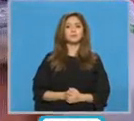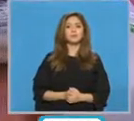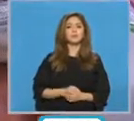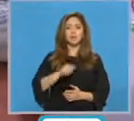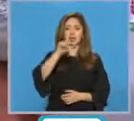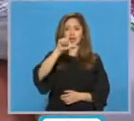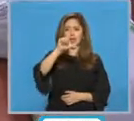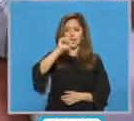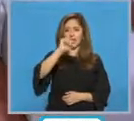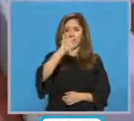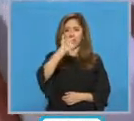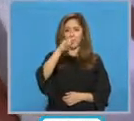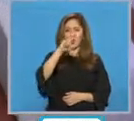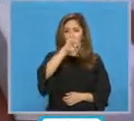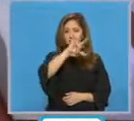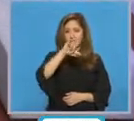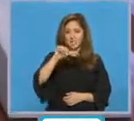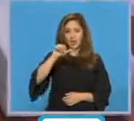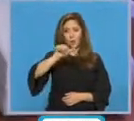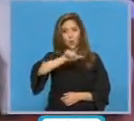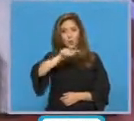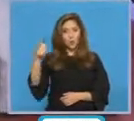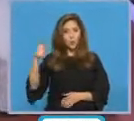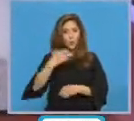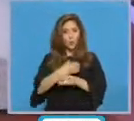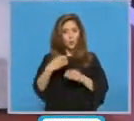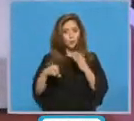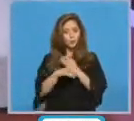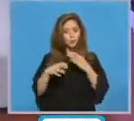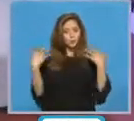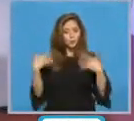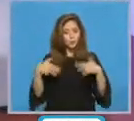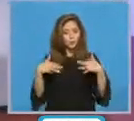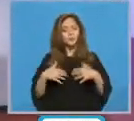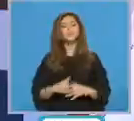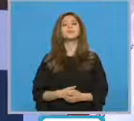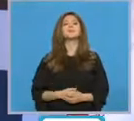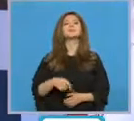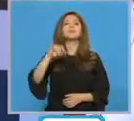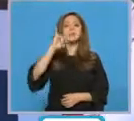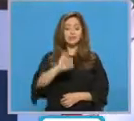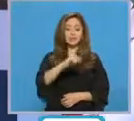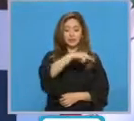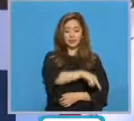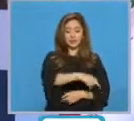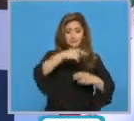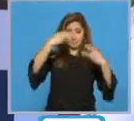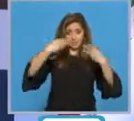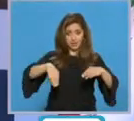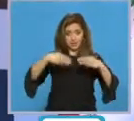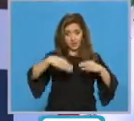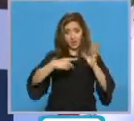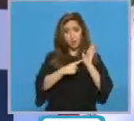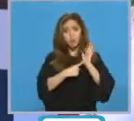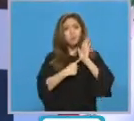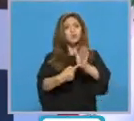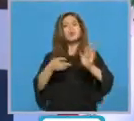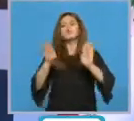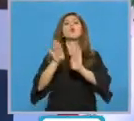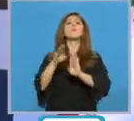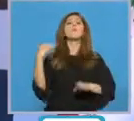algo especial, ya escuché. Sí, en nuestro mercado va a haber una pasarela festejando los 60